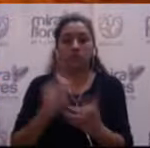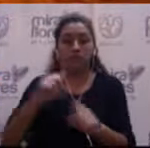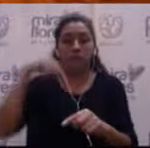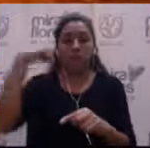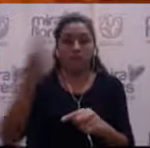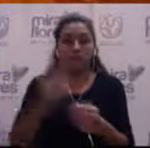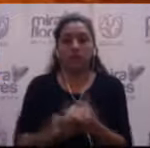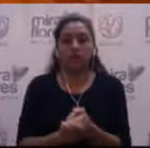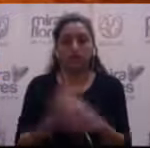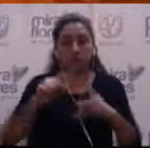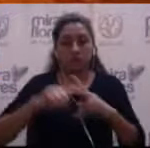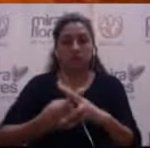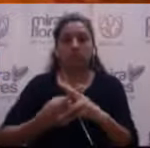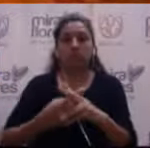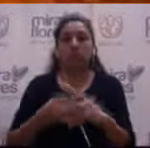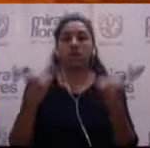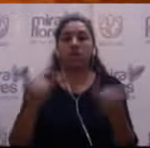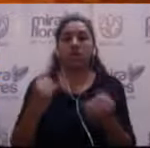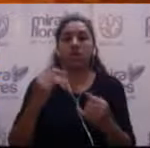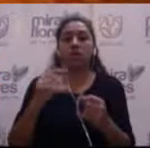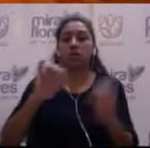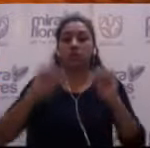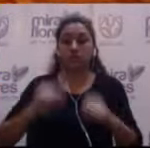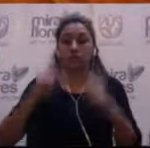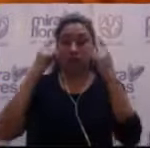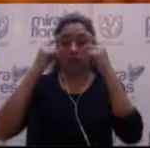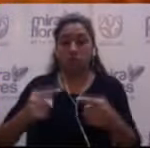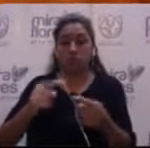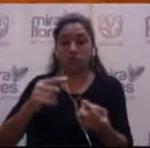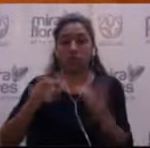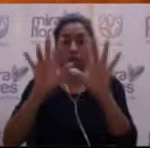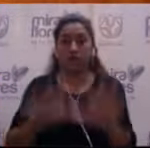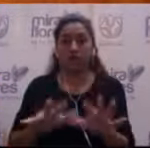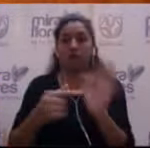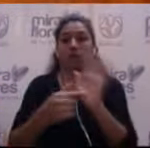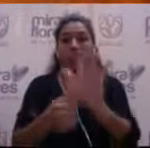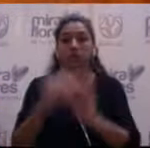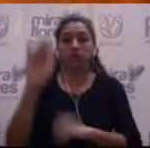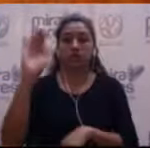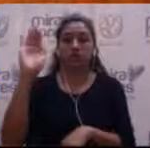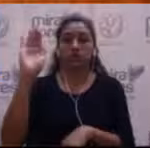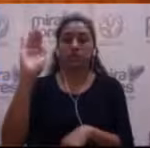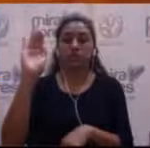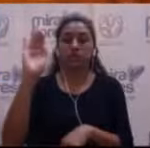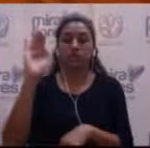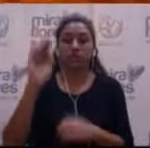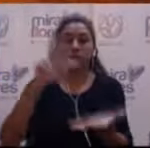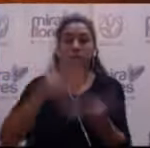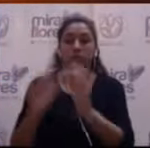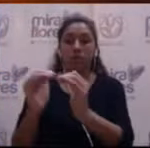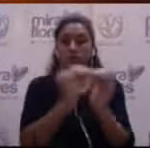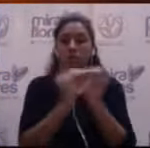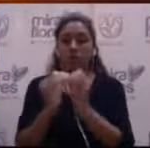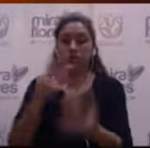momentos. Aquellos miembros del Consejo que están a favor de aquello, si van a expresarlo en señal de conformidad, se aprueba